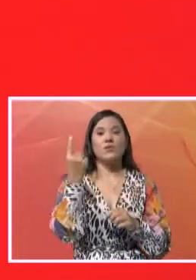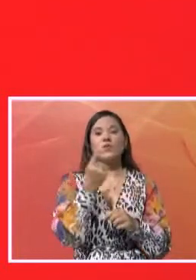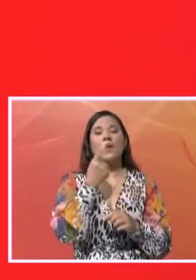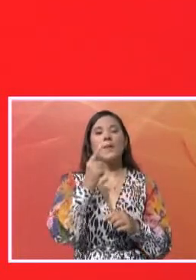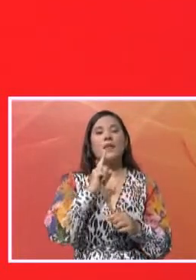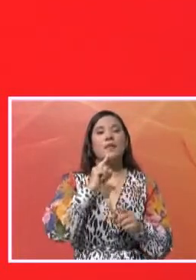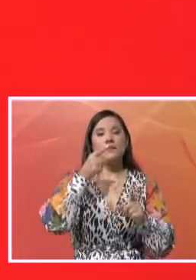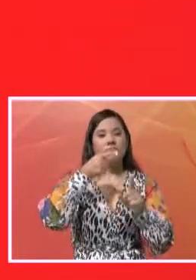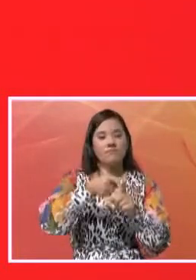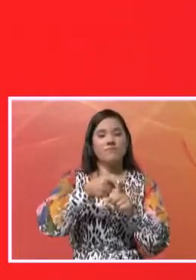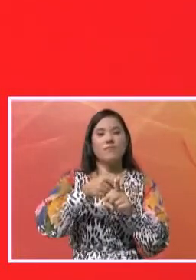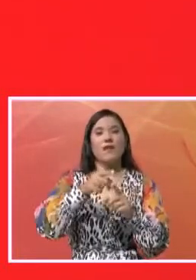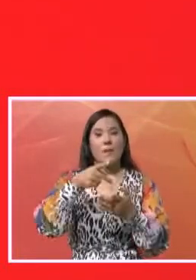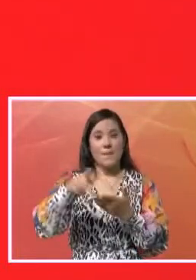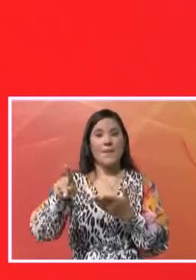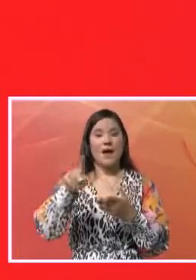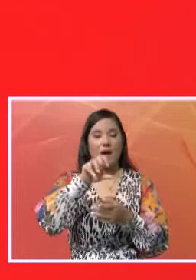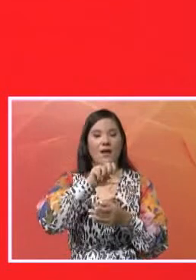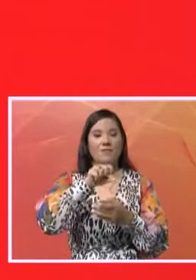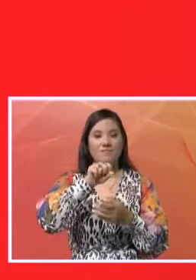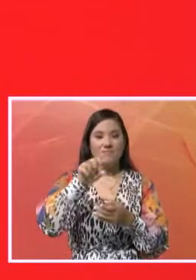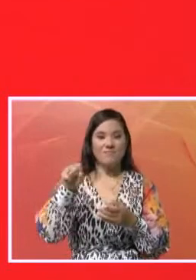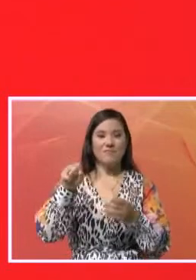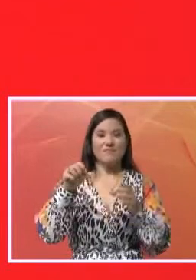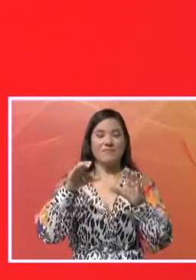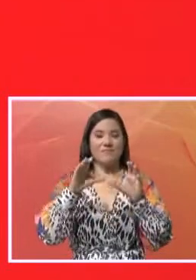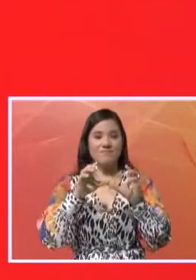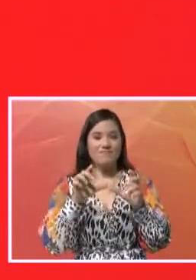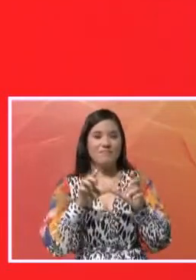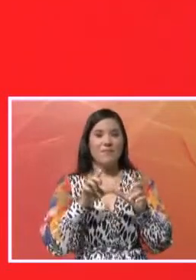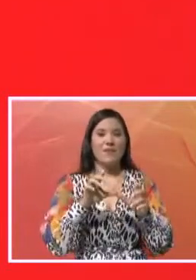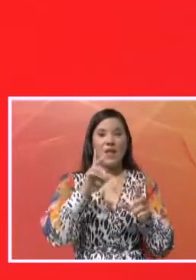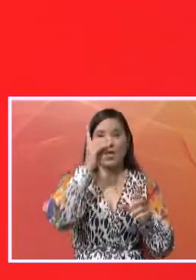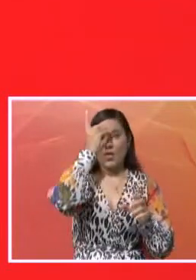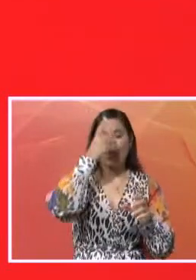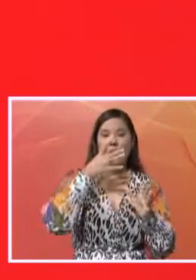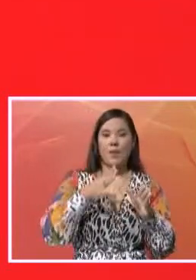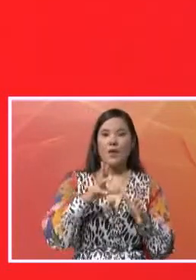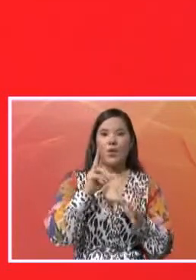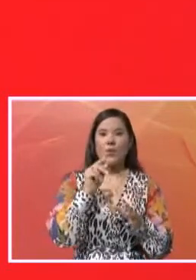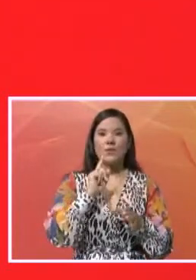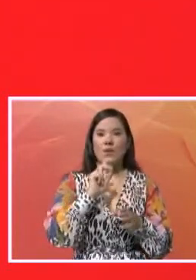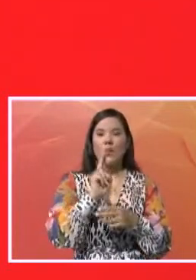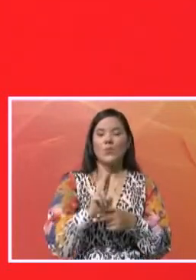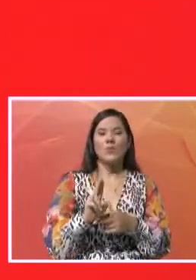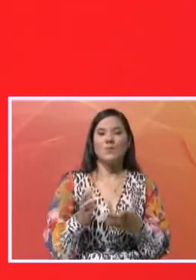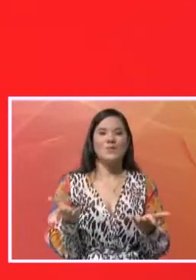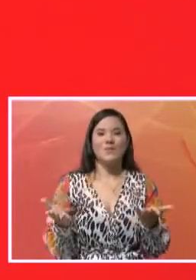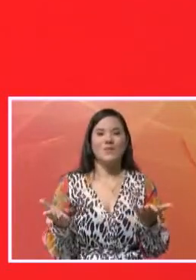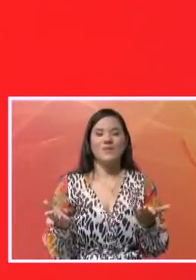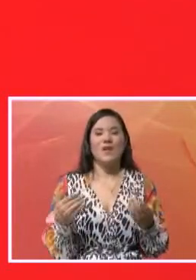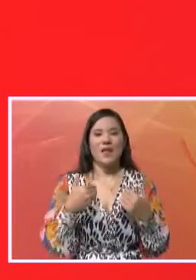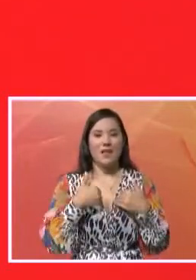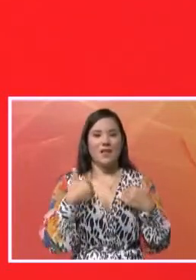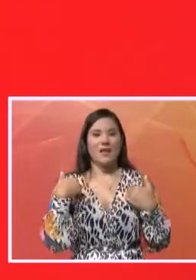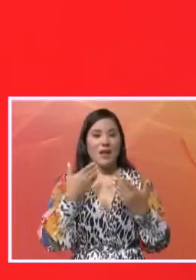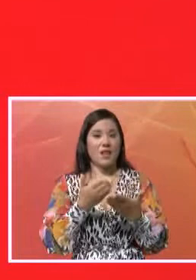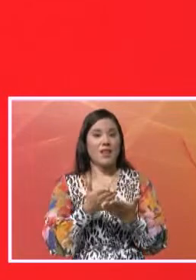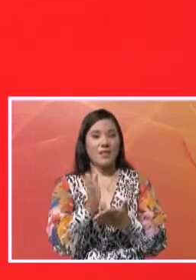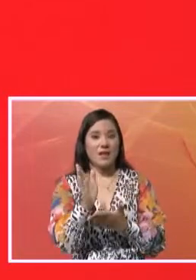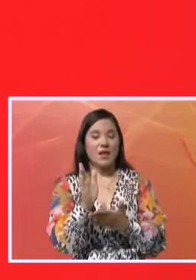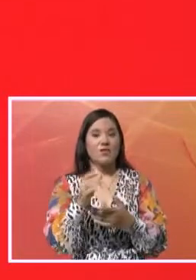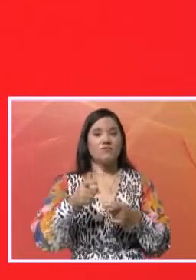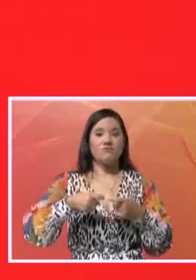impuesto sino que se paga un servicio y el estado dominicano no estaba utilizando lo zidane saber que tú tienes un derecho a una